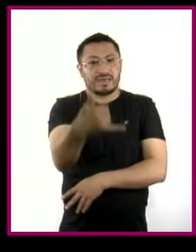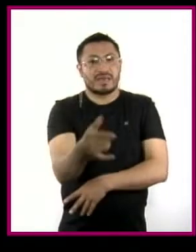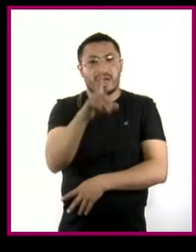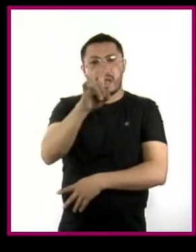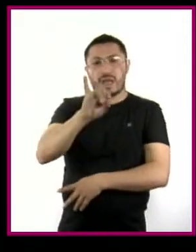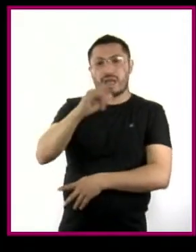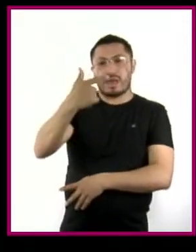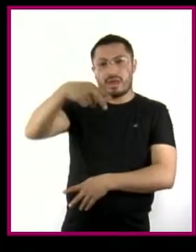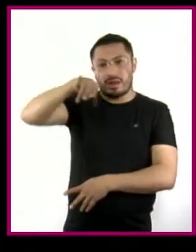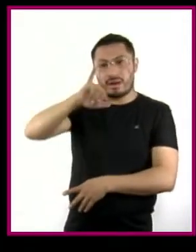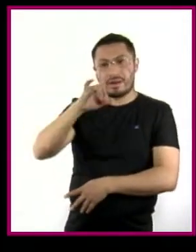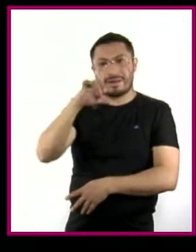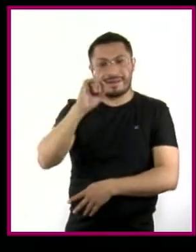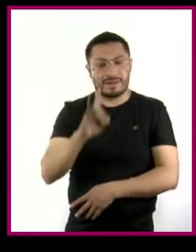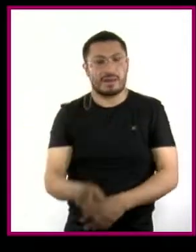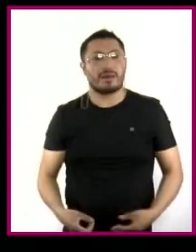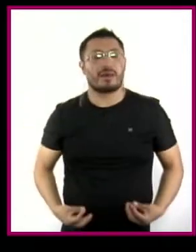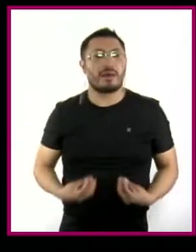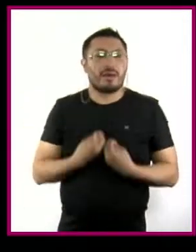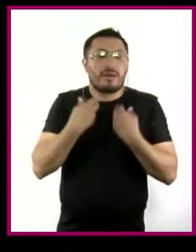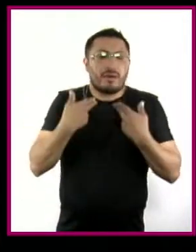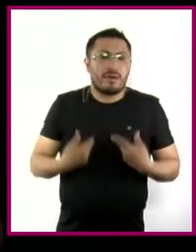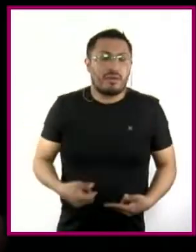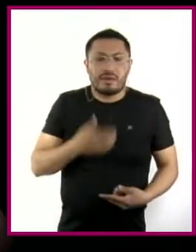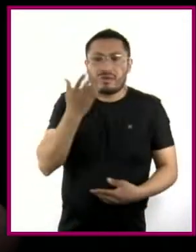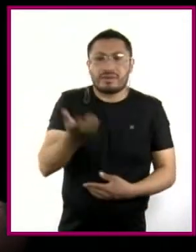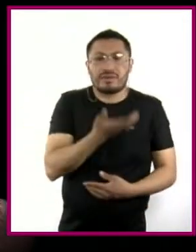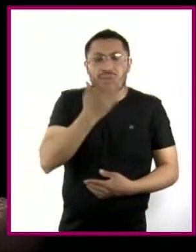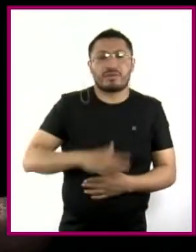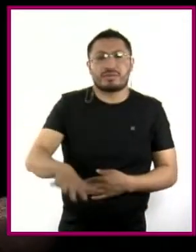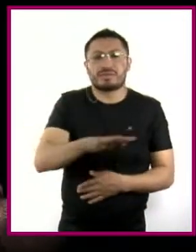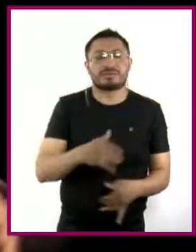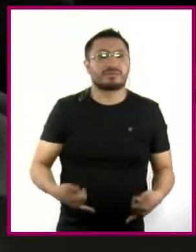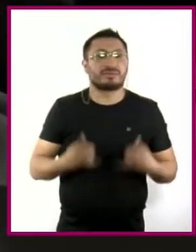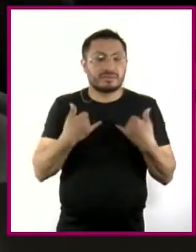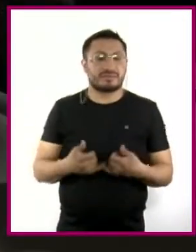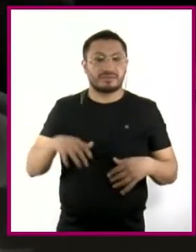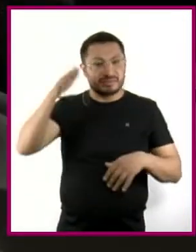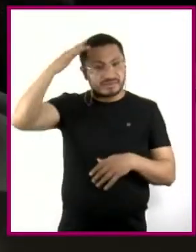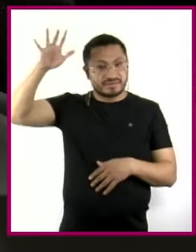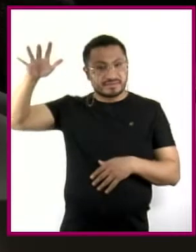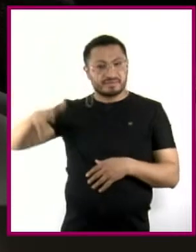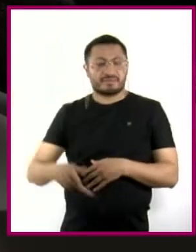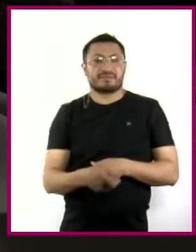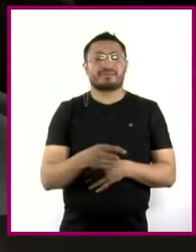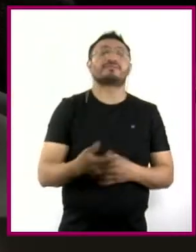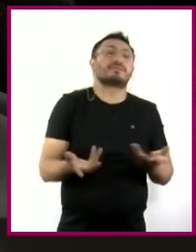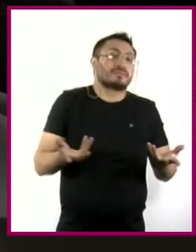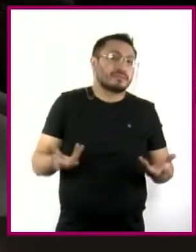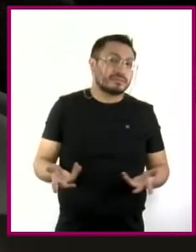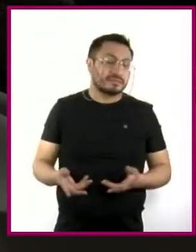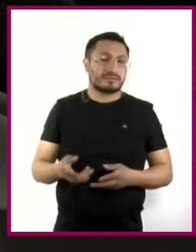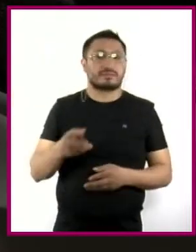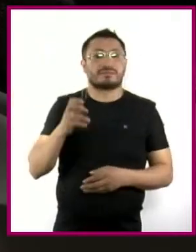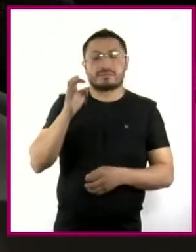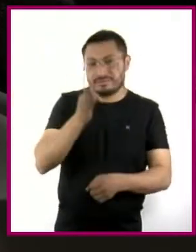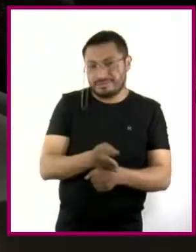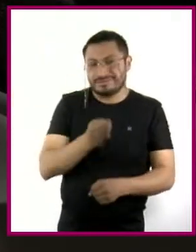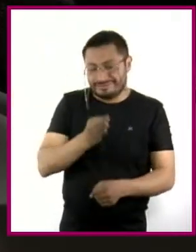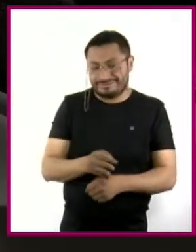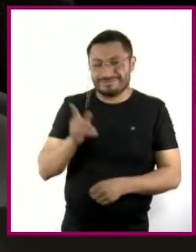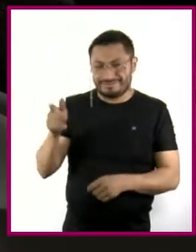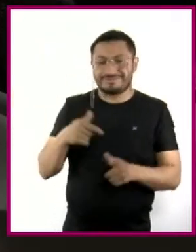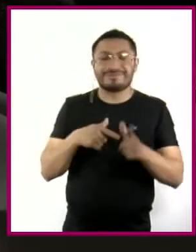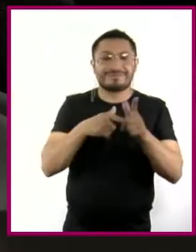vida humana, se volviera popular entre jóvenes y adultos, a tal grado que es todavía hoy